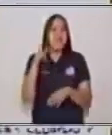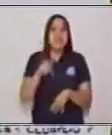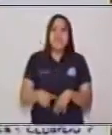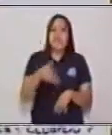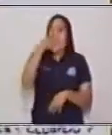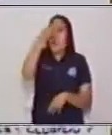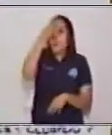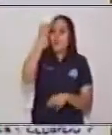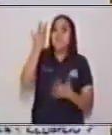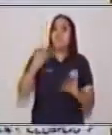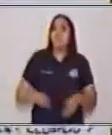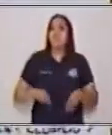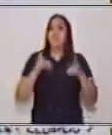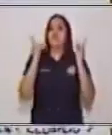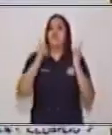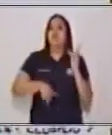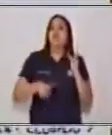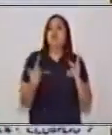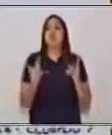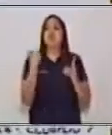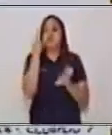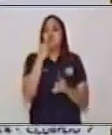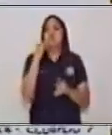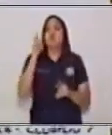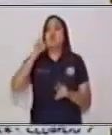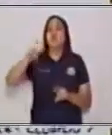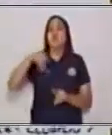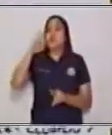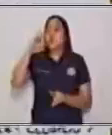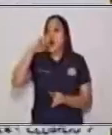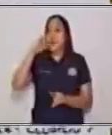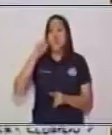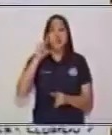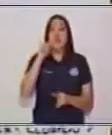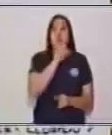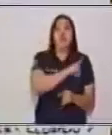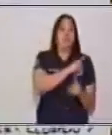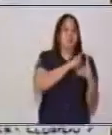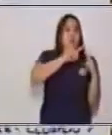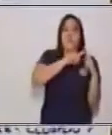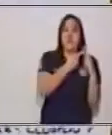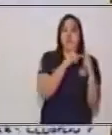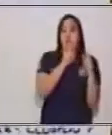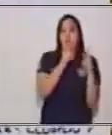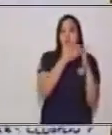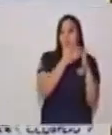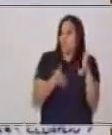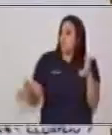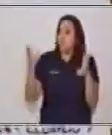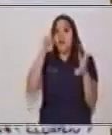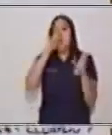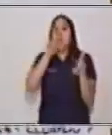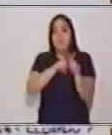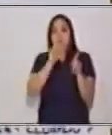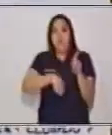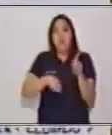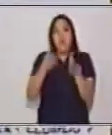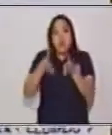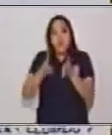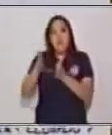el desarrollo de las estructuras del sujeto, no solo al inicio, para que cada uno de ustedes pueda aplicar y entender desde